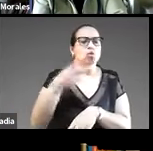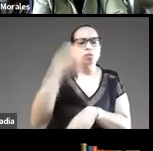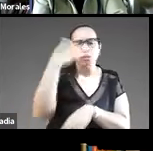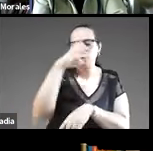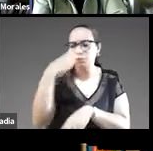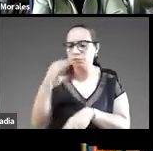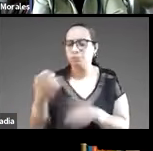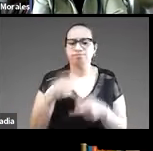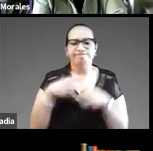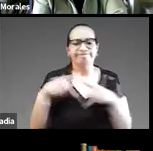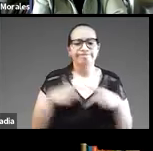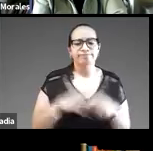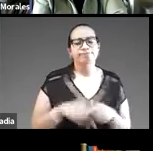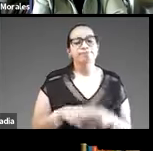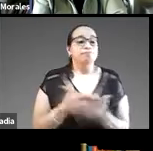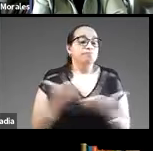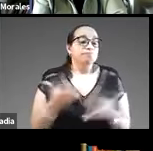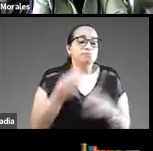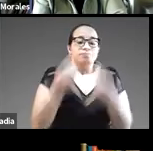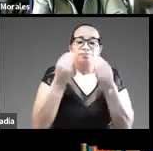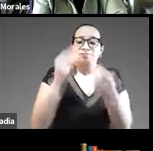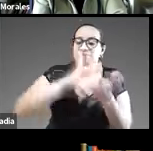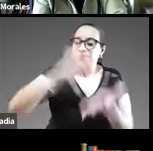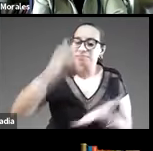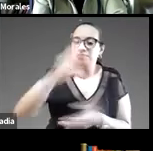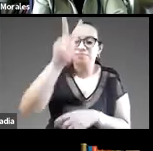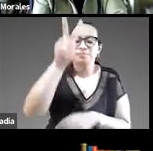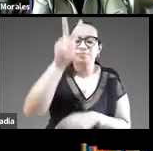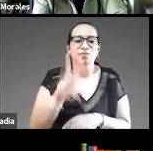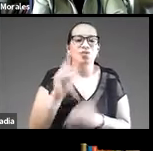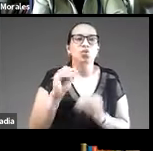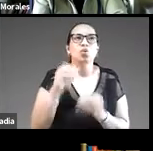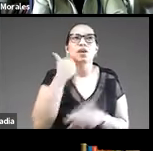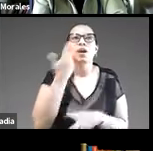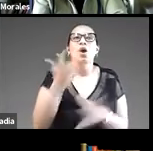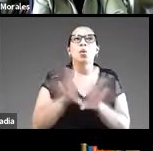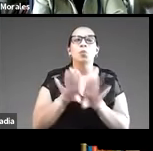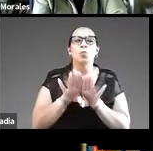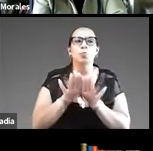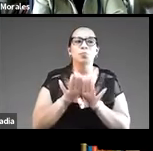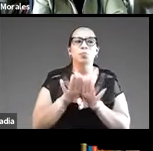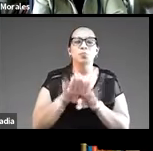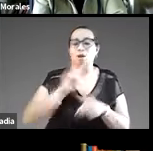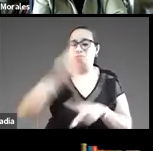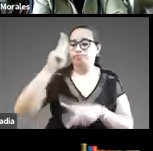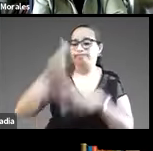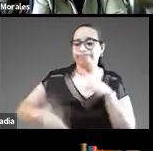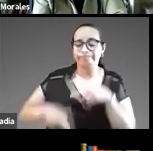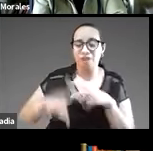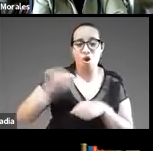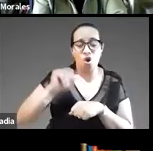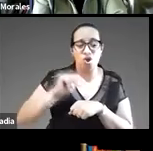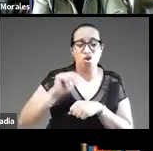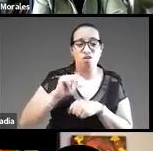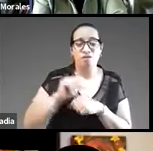Entonces, muchísimas gracias de verdad. No quisiera que termine la sesión